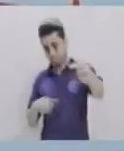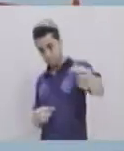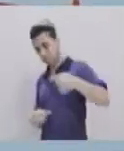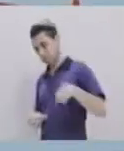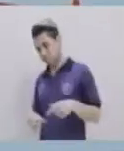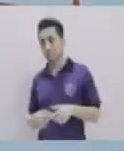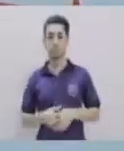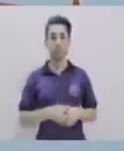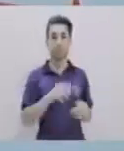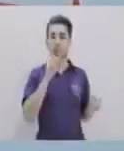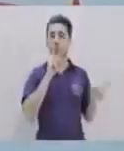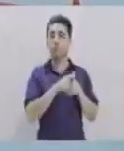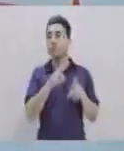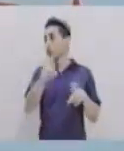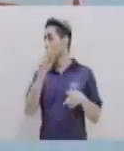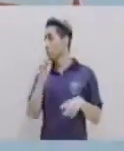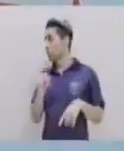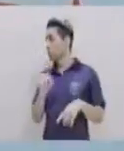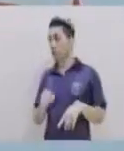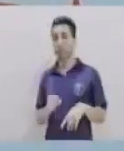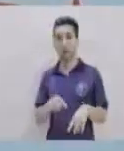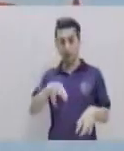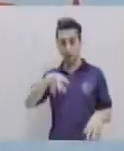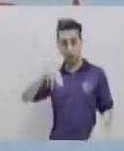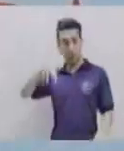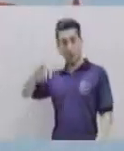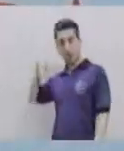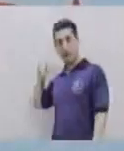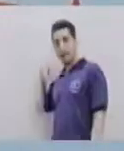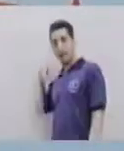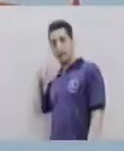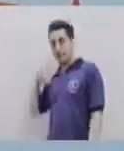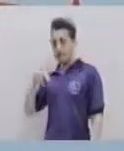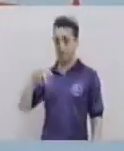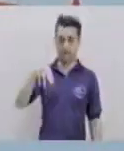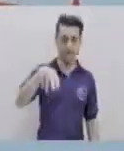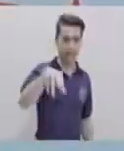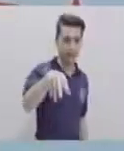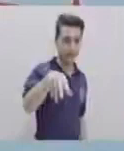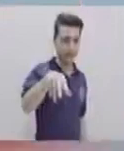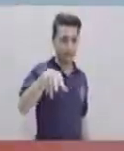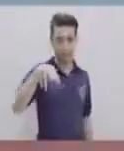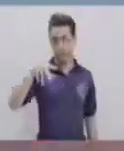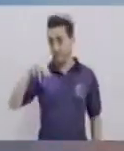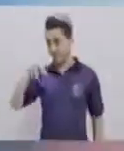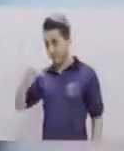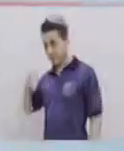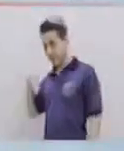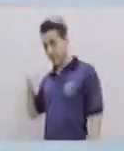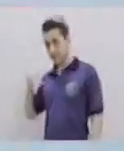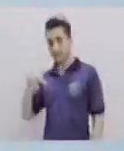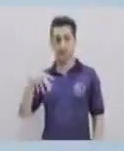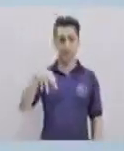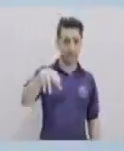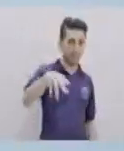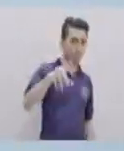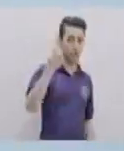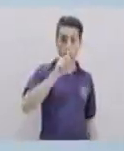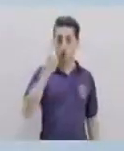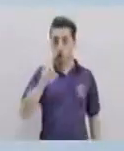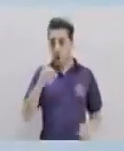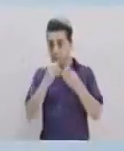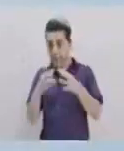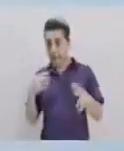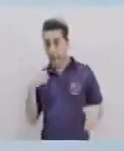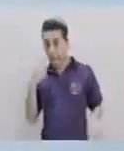y lo podemos hacer hacia adelante, siempre no perdiendo el punto de nuestra pelota. Recuerda que debemos de volver